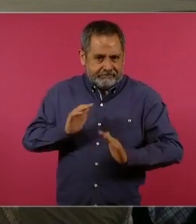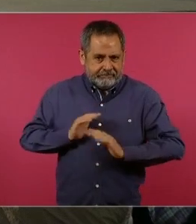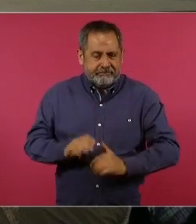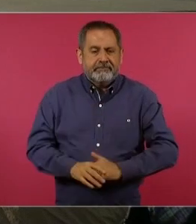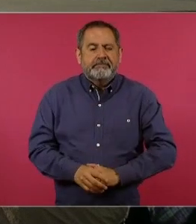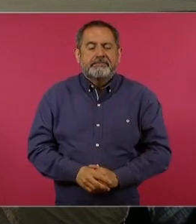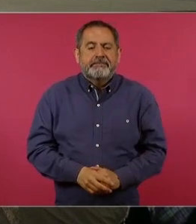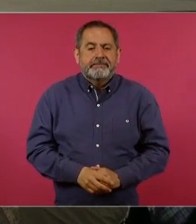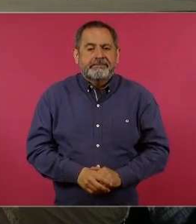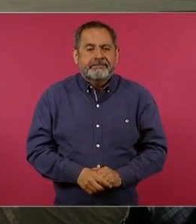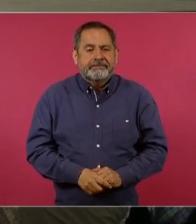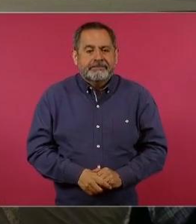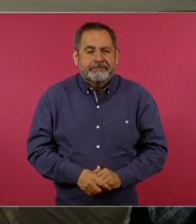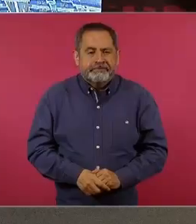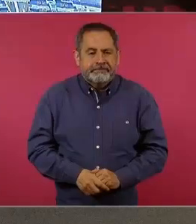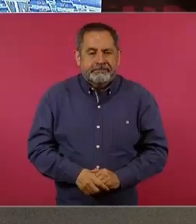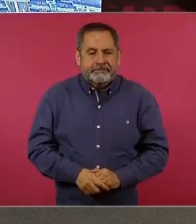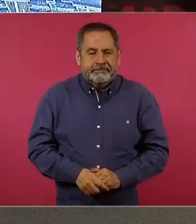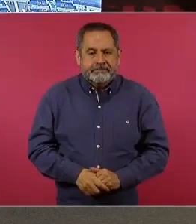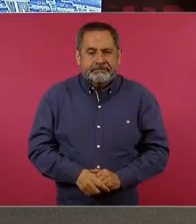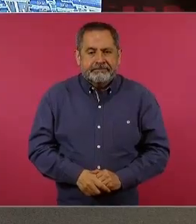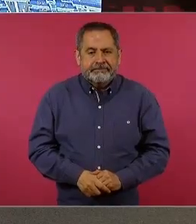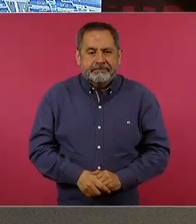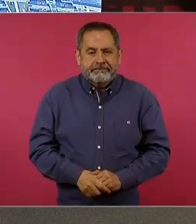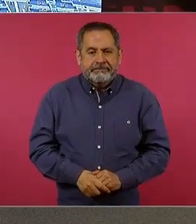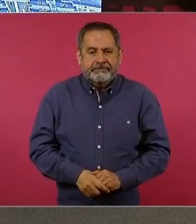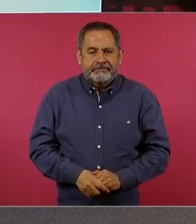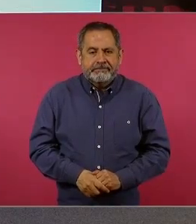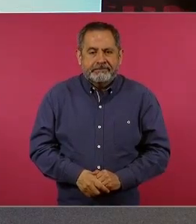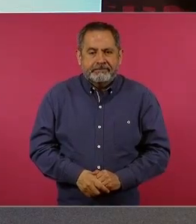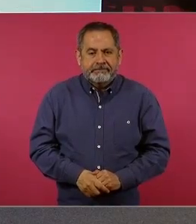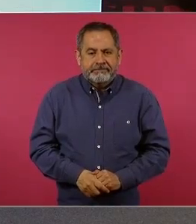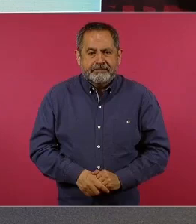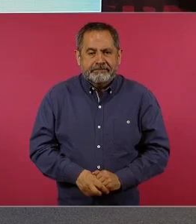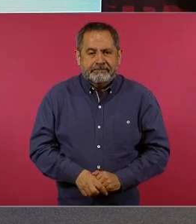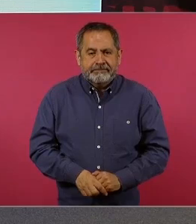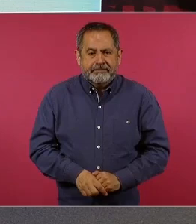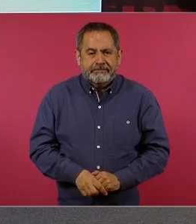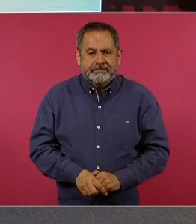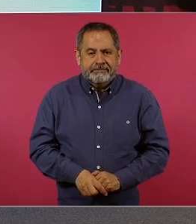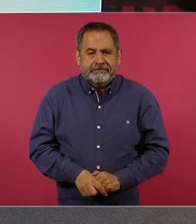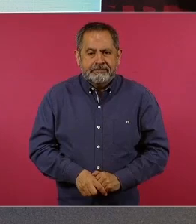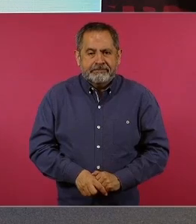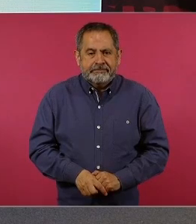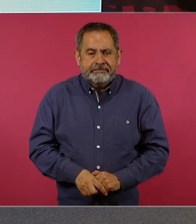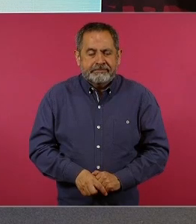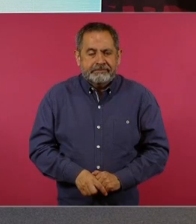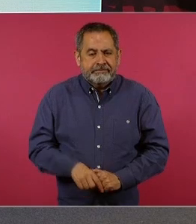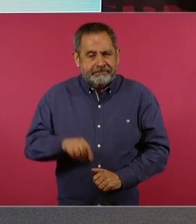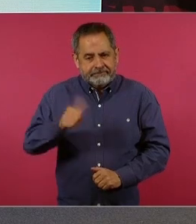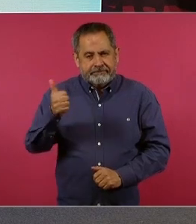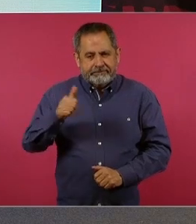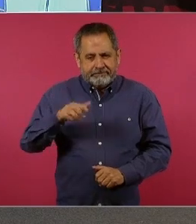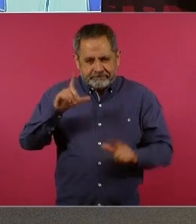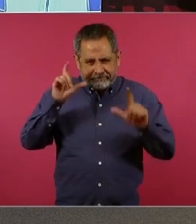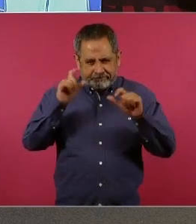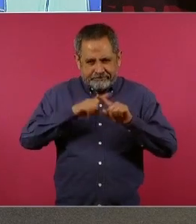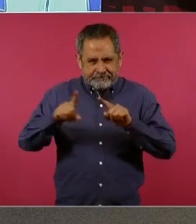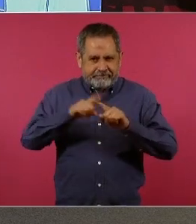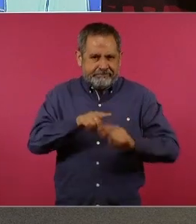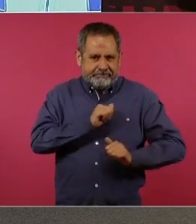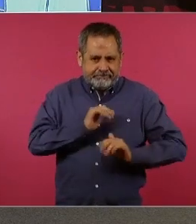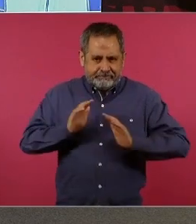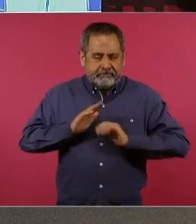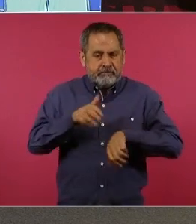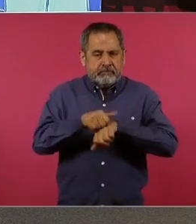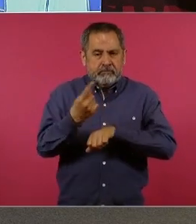La que sigue, por favor. La que sigue. Son otras tomas de esos lugares y de la base aérea militar número uno,